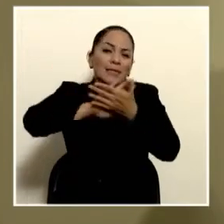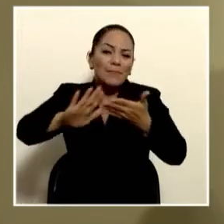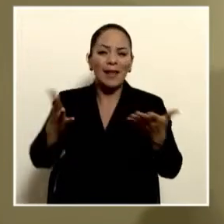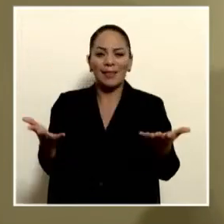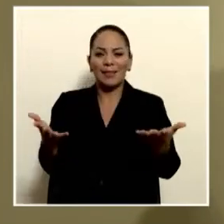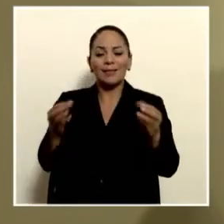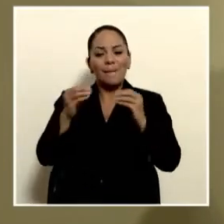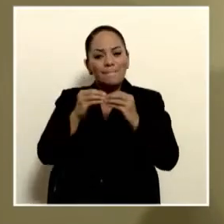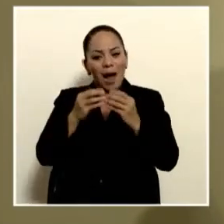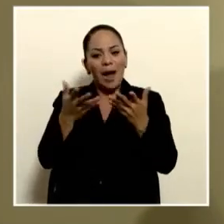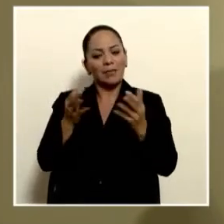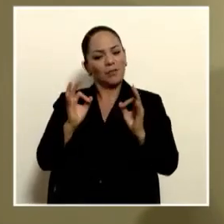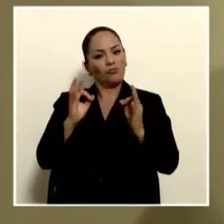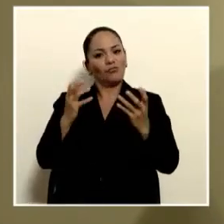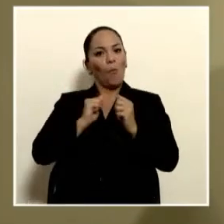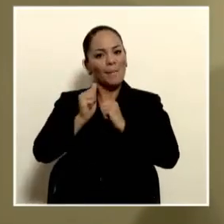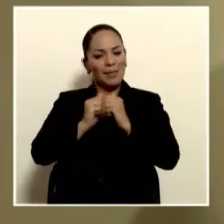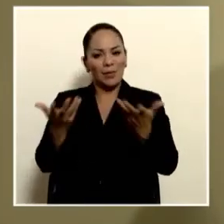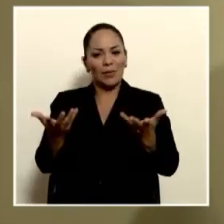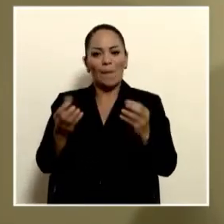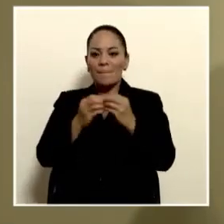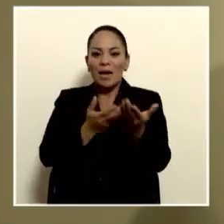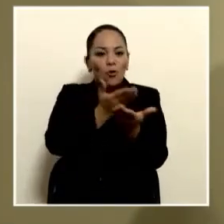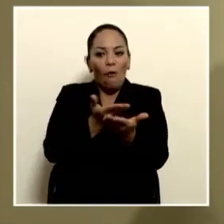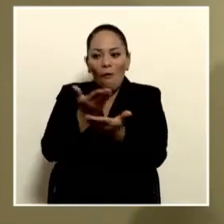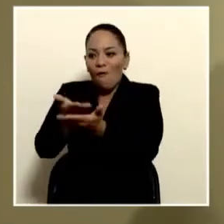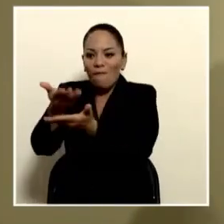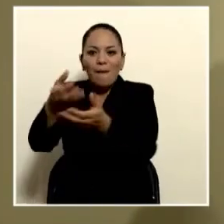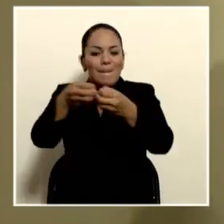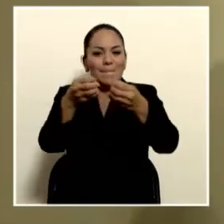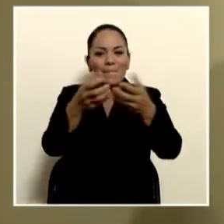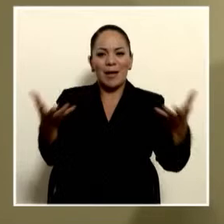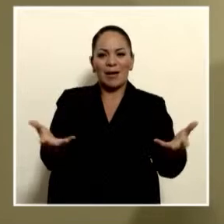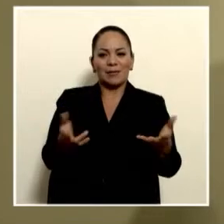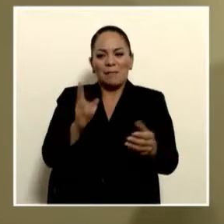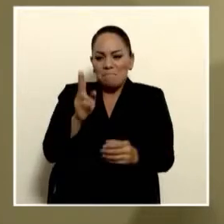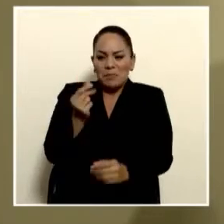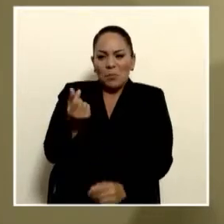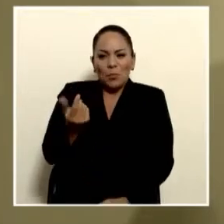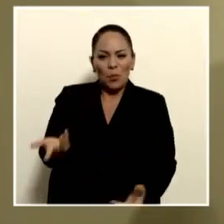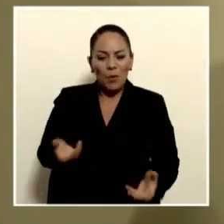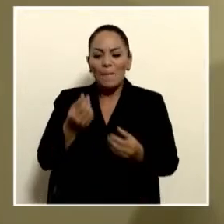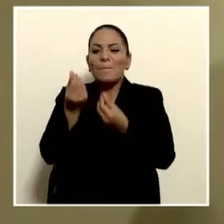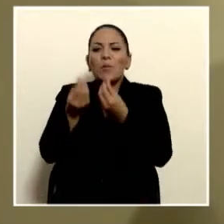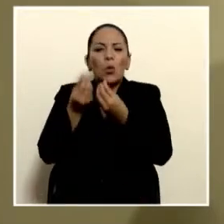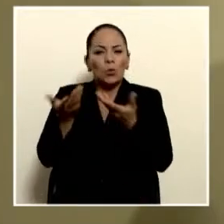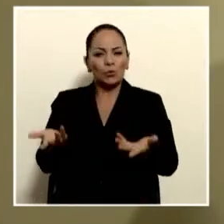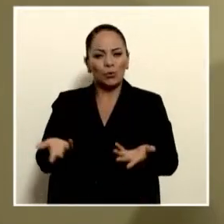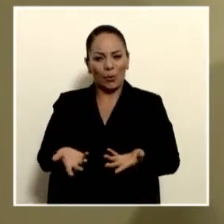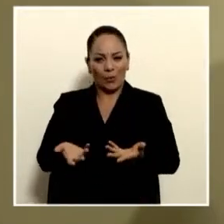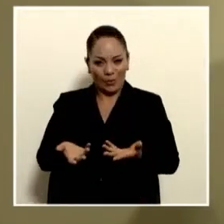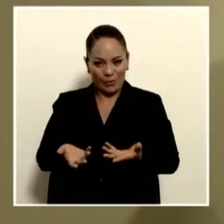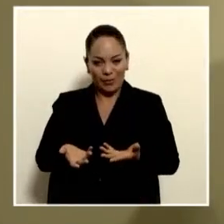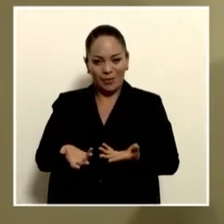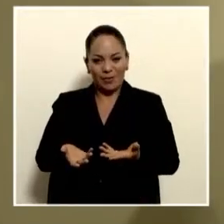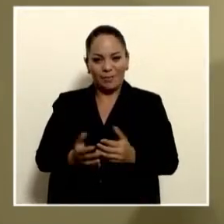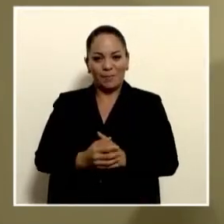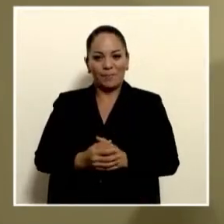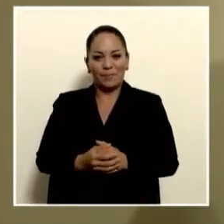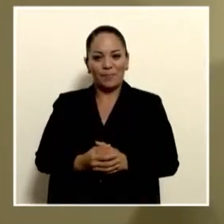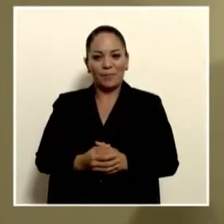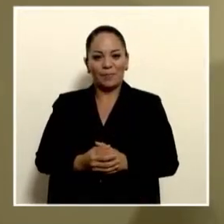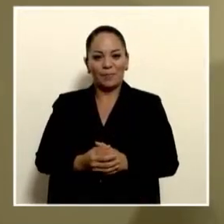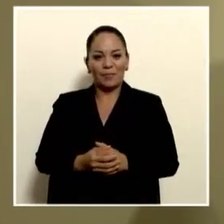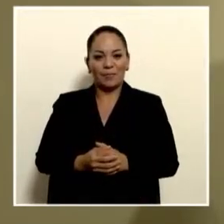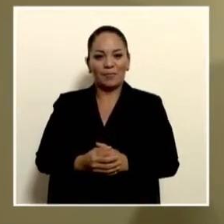más competidores, más oferentes por el mismo producto. Si yo